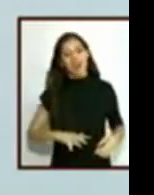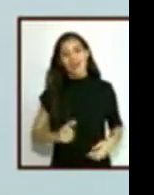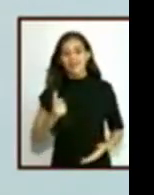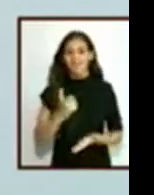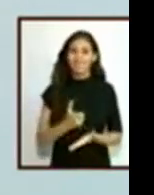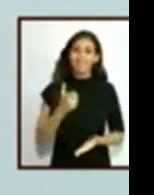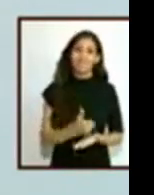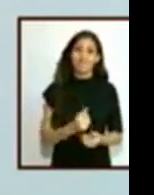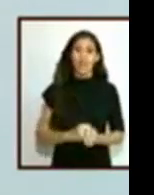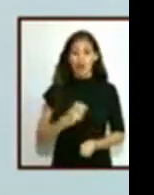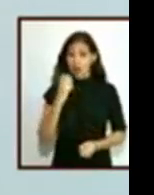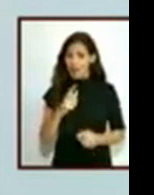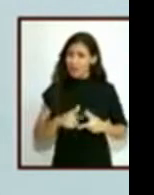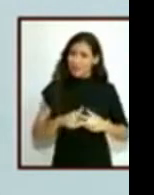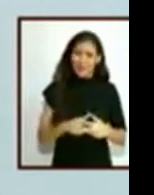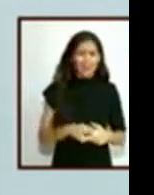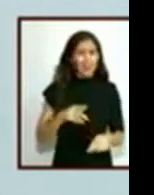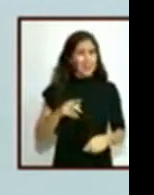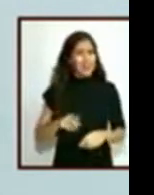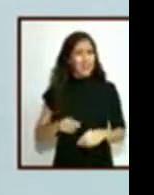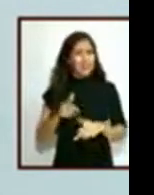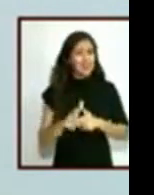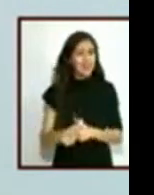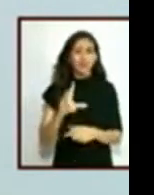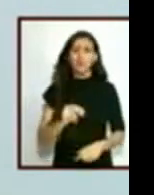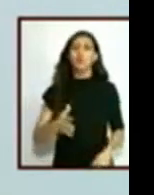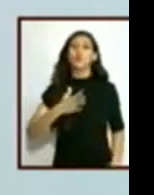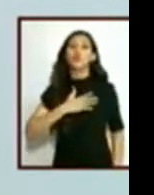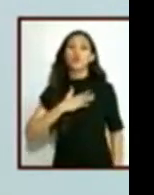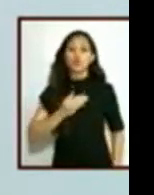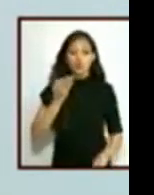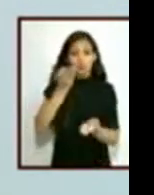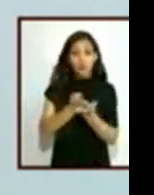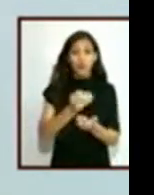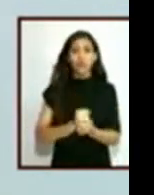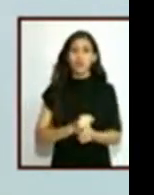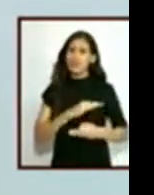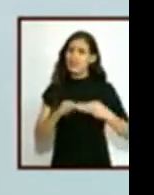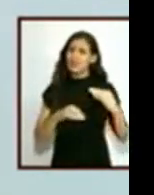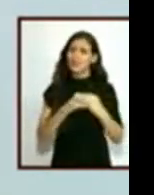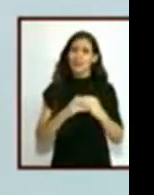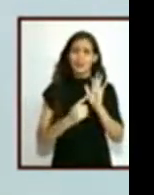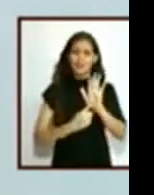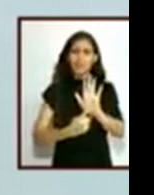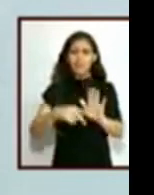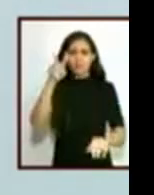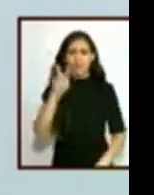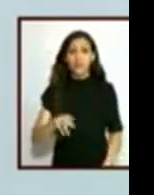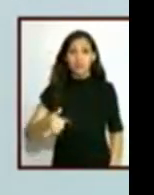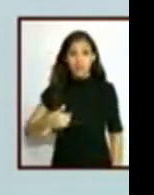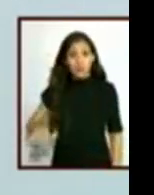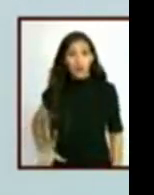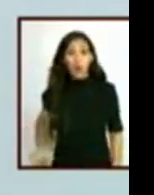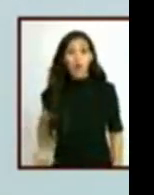corrupción. Esto no puede continuar así, ya estuvo bueno. Yo propongo que transparentemos totalmente la administración pública, que mi gobierno